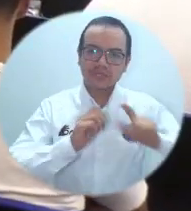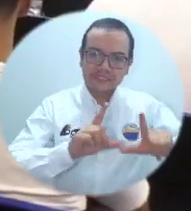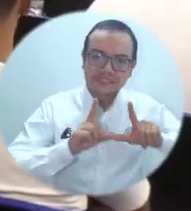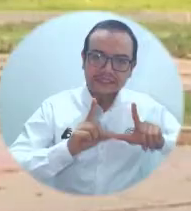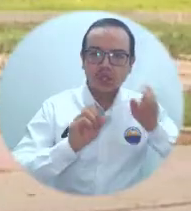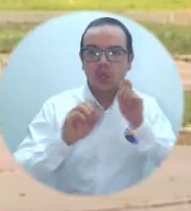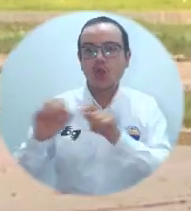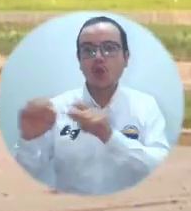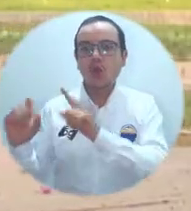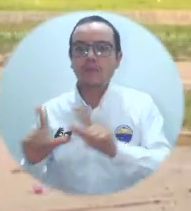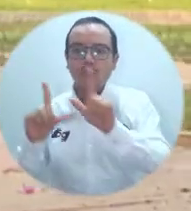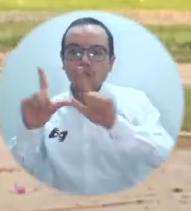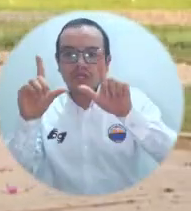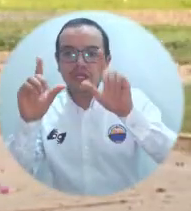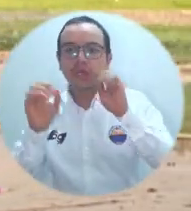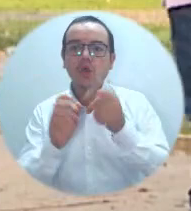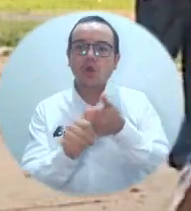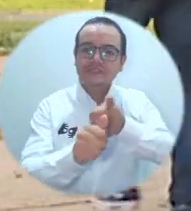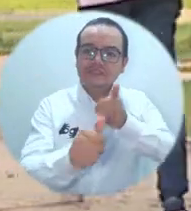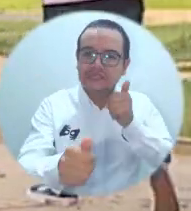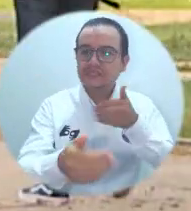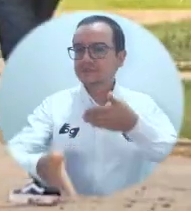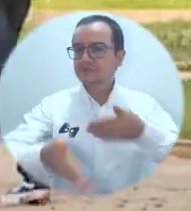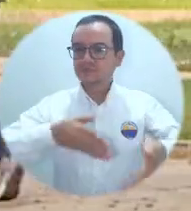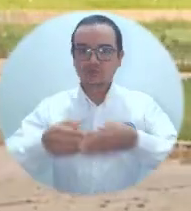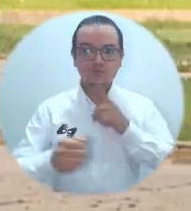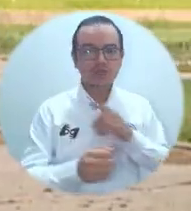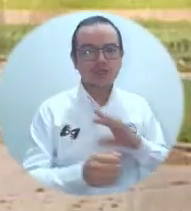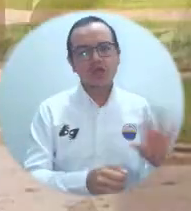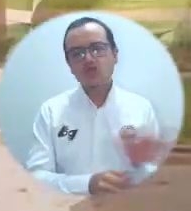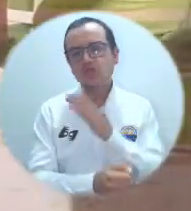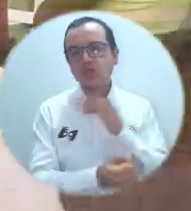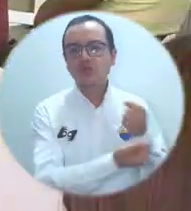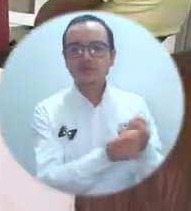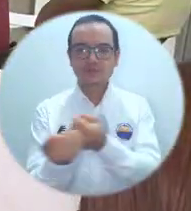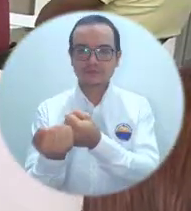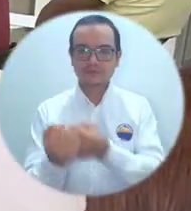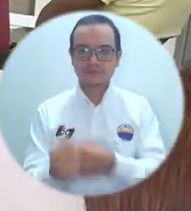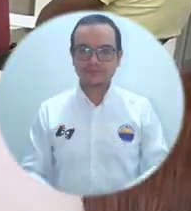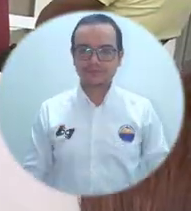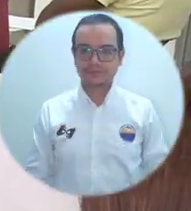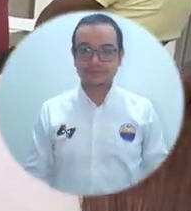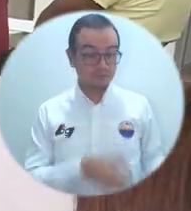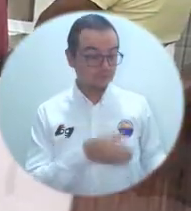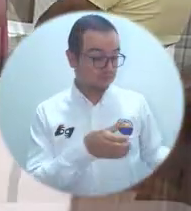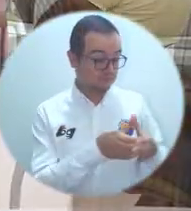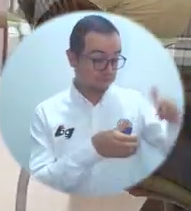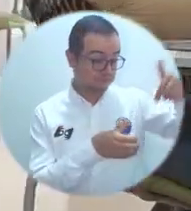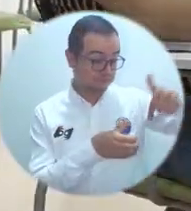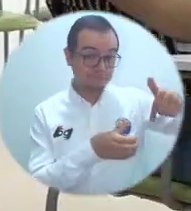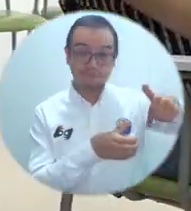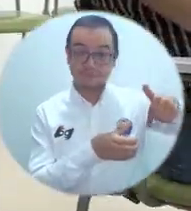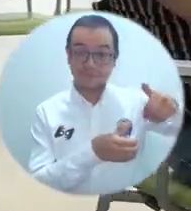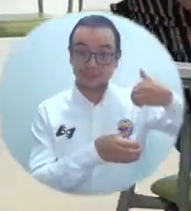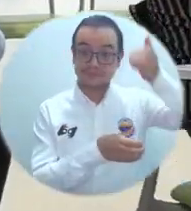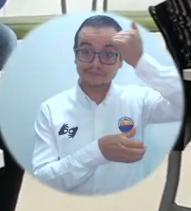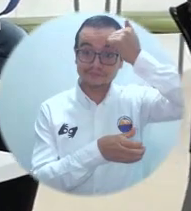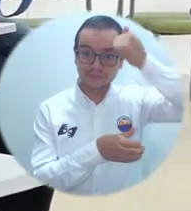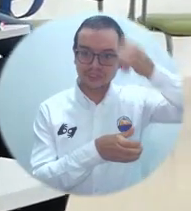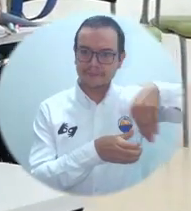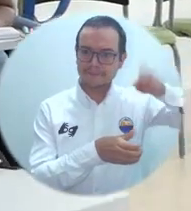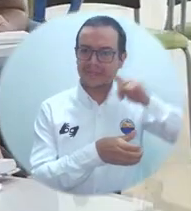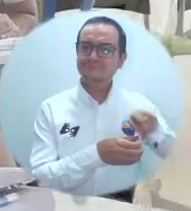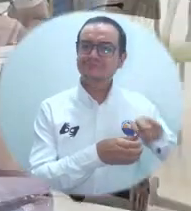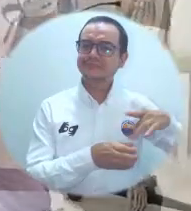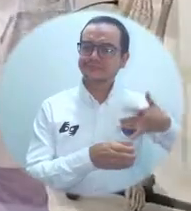decir, pregrado, posgrado y estudiantes de distancia. Los docentes, quienes de primera mano han vivido el proceso transformador